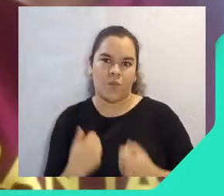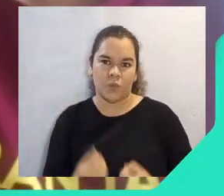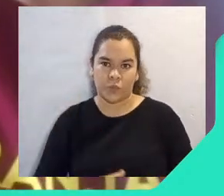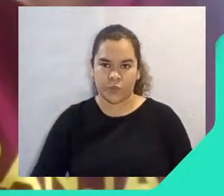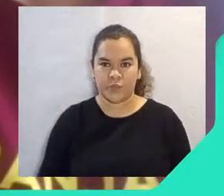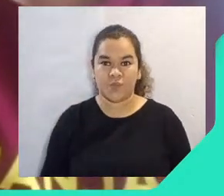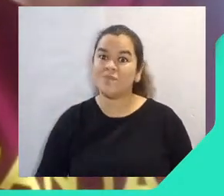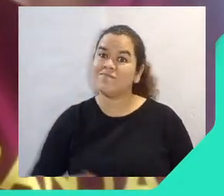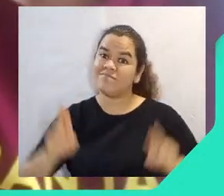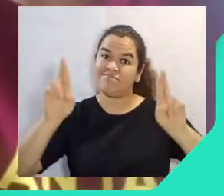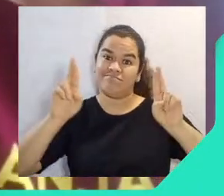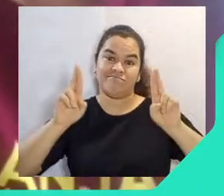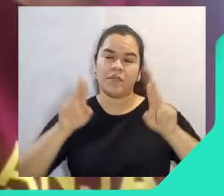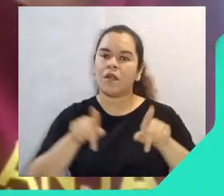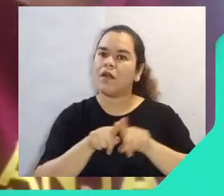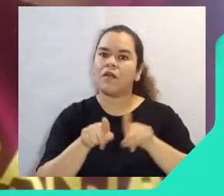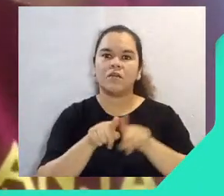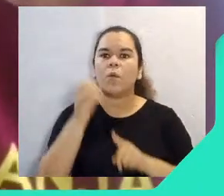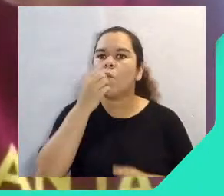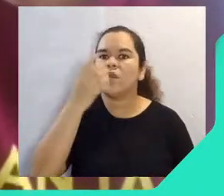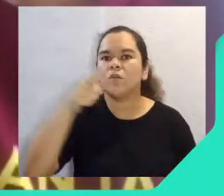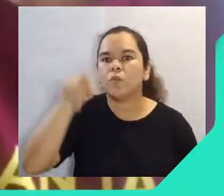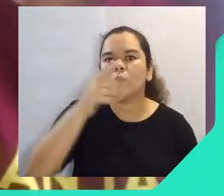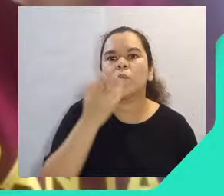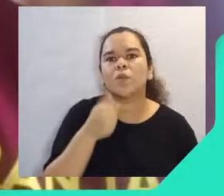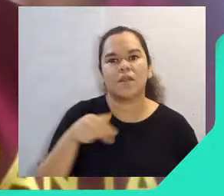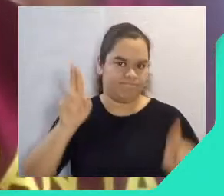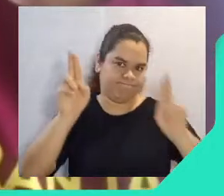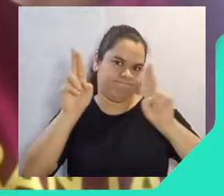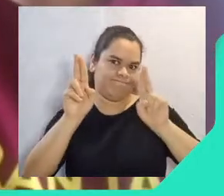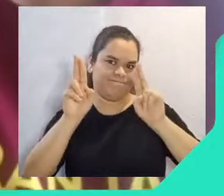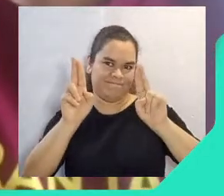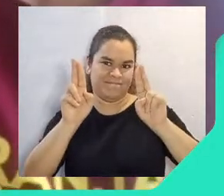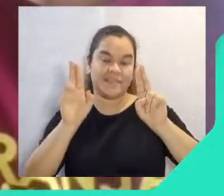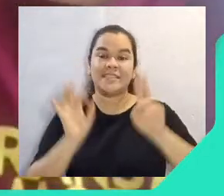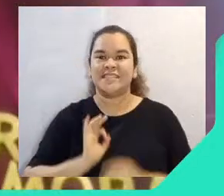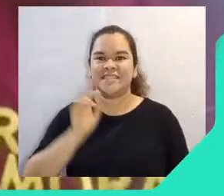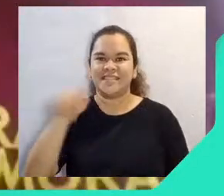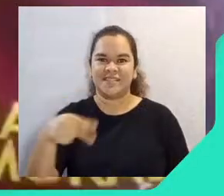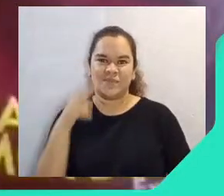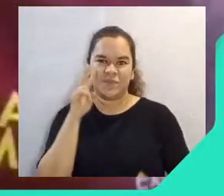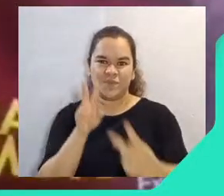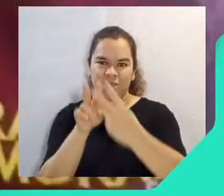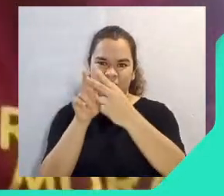con la carrera que elijan y nos estaremos viendo en todo caso el año que viene.